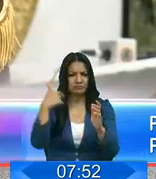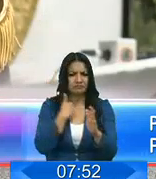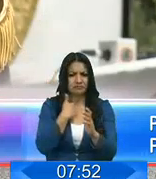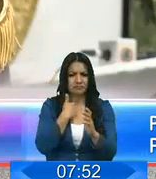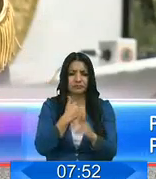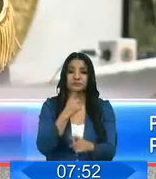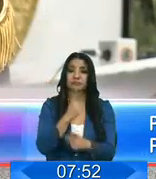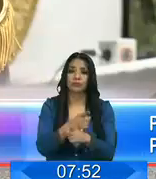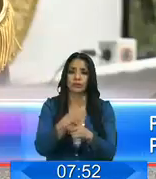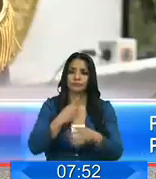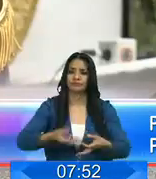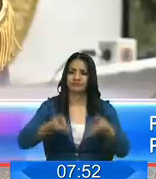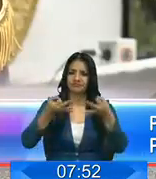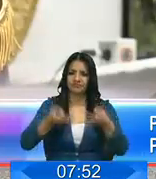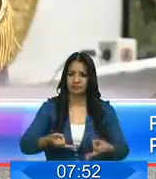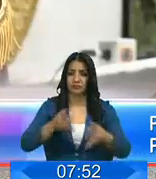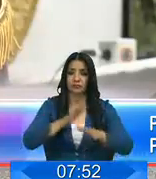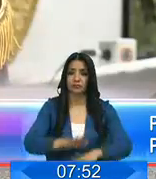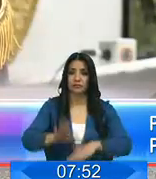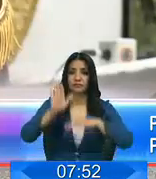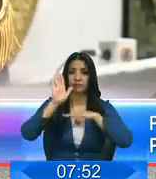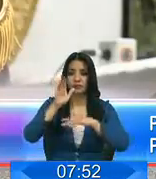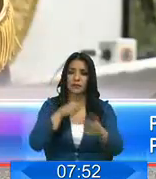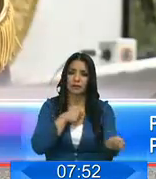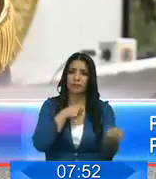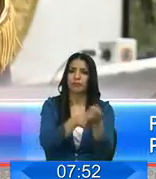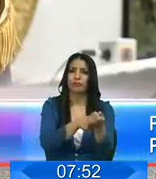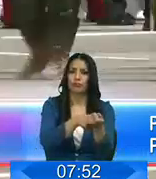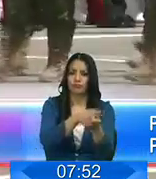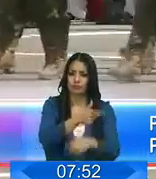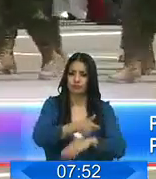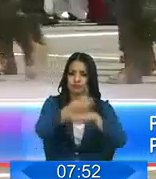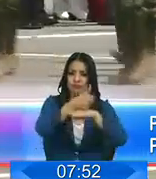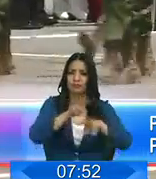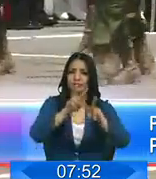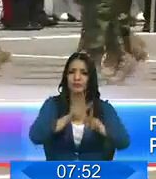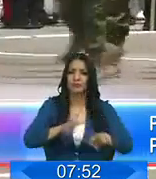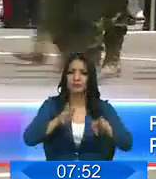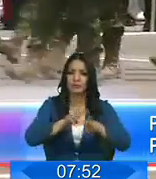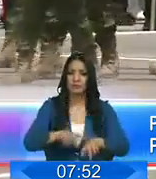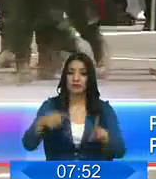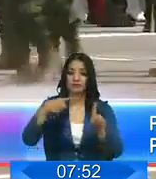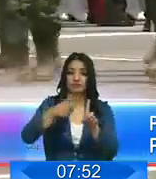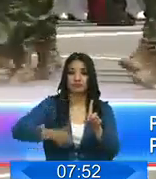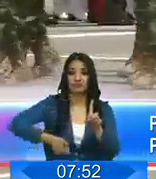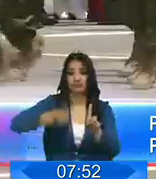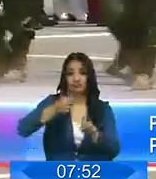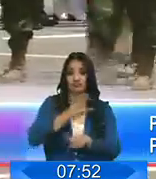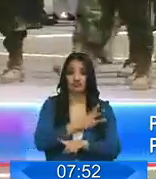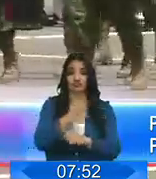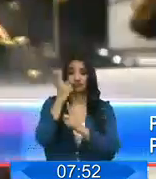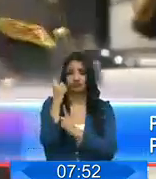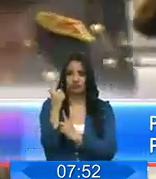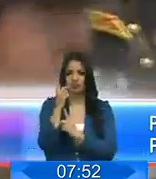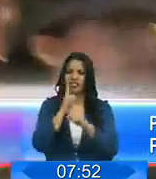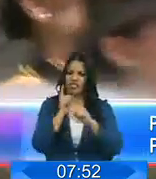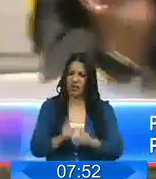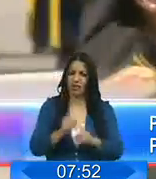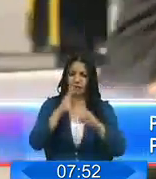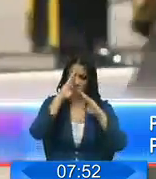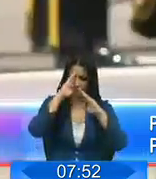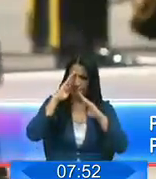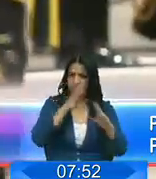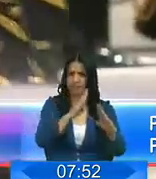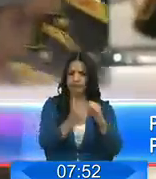nos ratificamos en nuestro compromiso de apoyo a las investigaciones. El alto oficial dijo que el ejército se debe a la patria, el respeto al